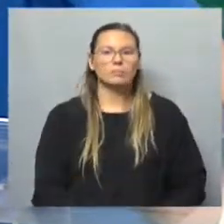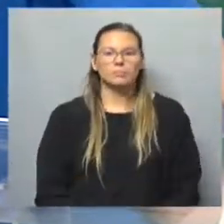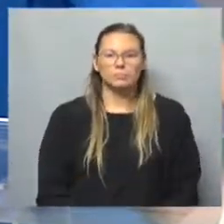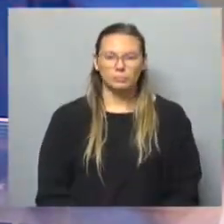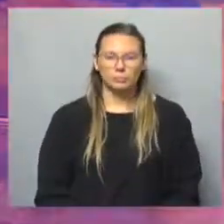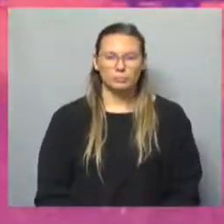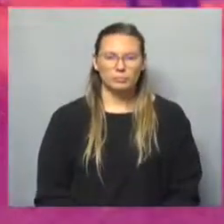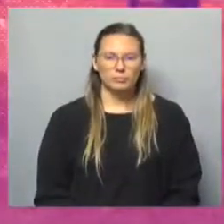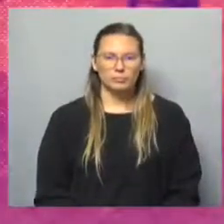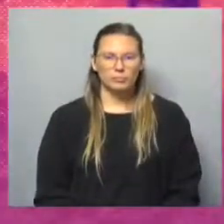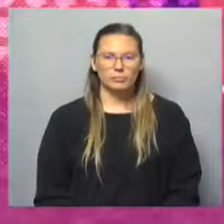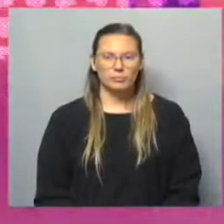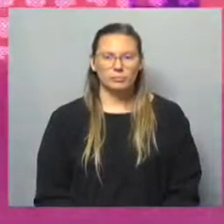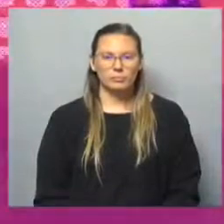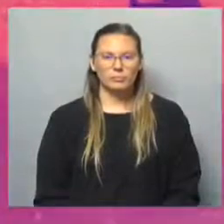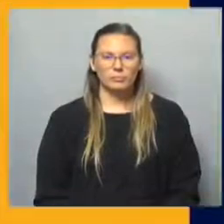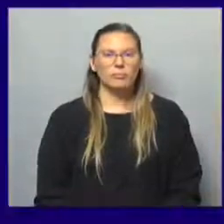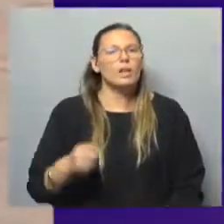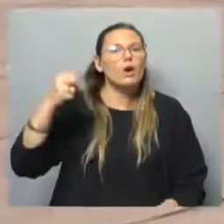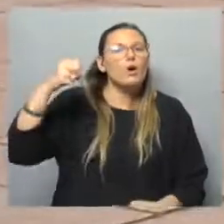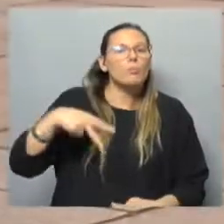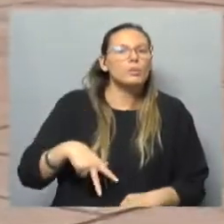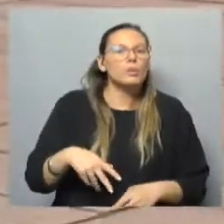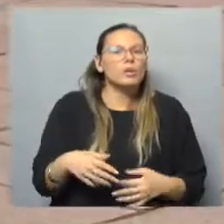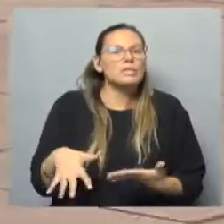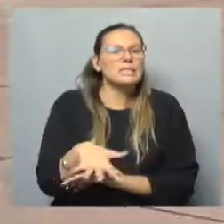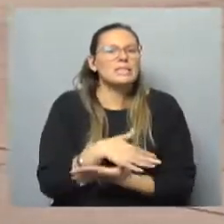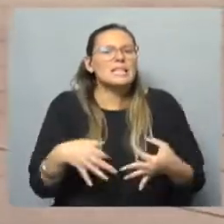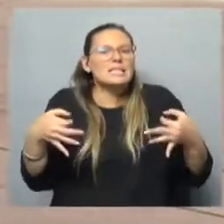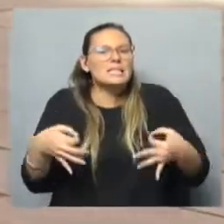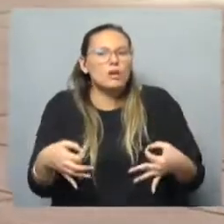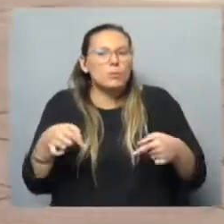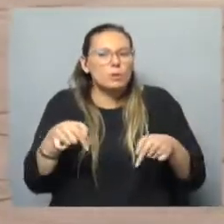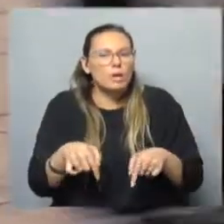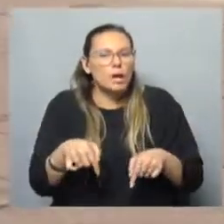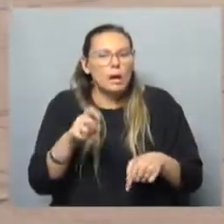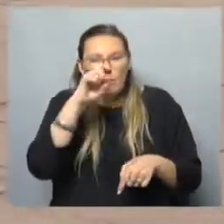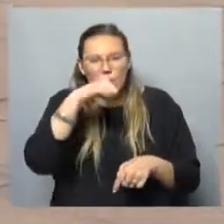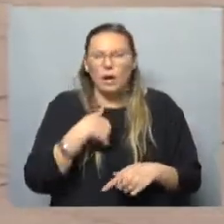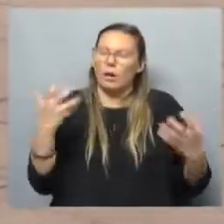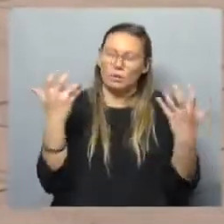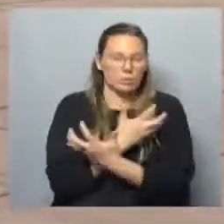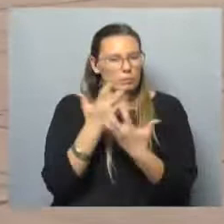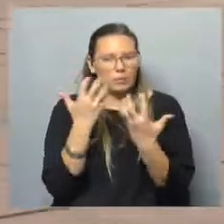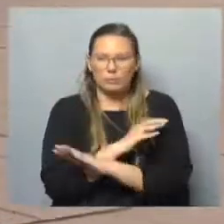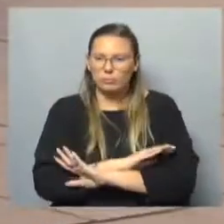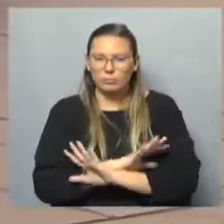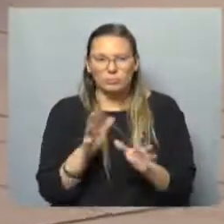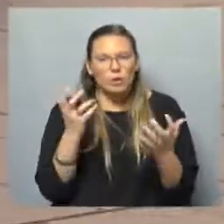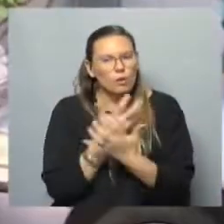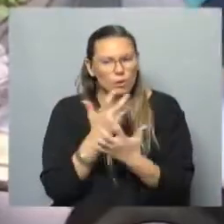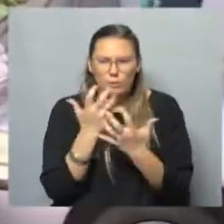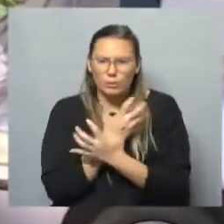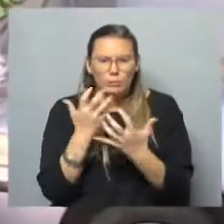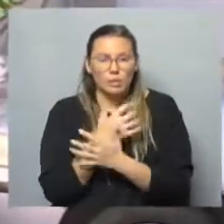gente. ¿Qué opinión tenés sobre la situación en seguridad de Montevideo? Ah, horrible, horrible,